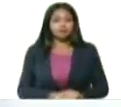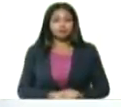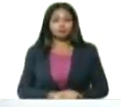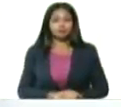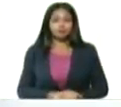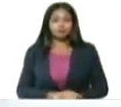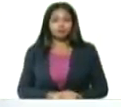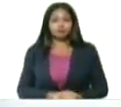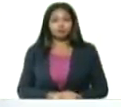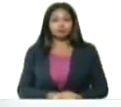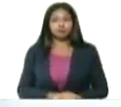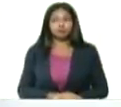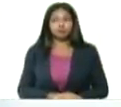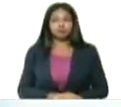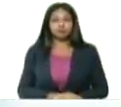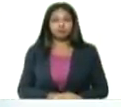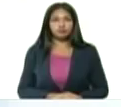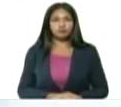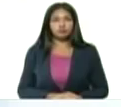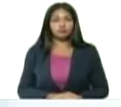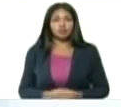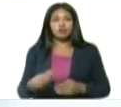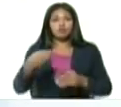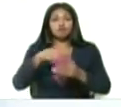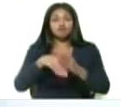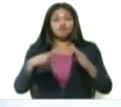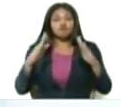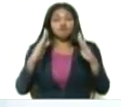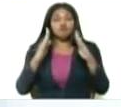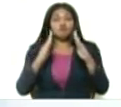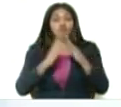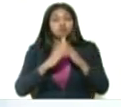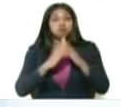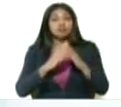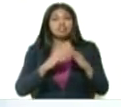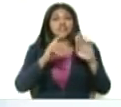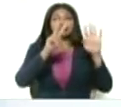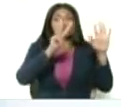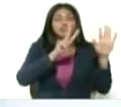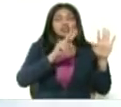Y estuvo en cuarentena 76 días.